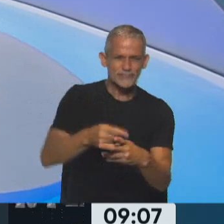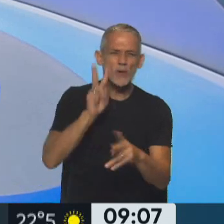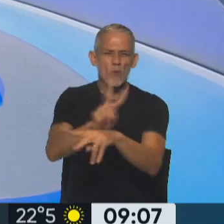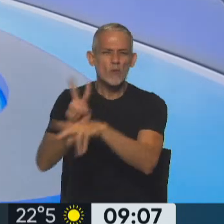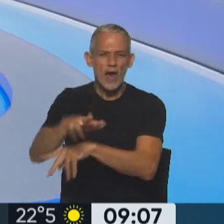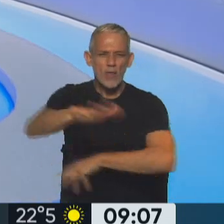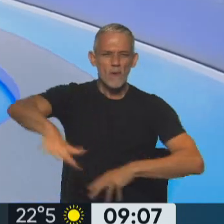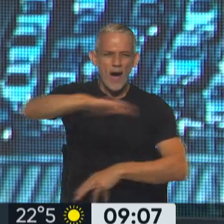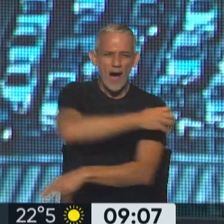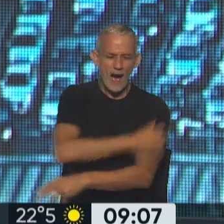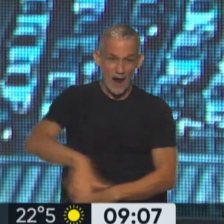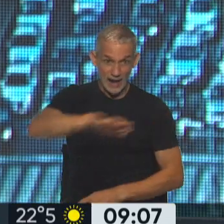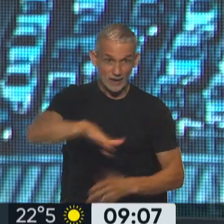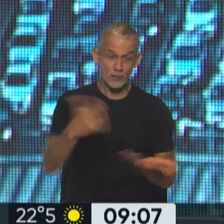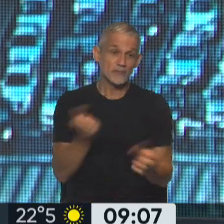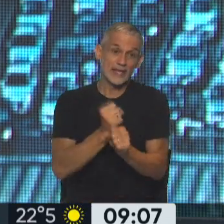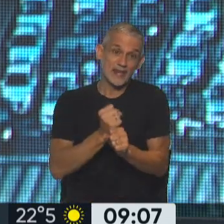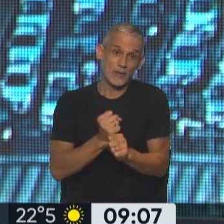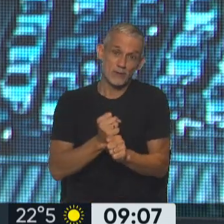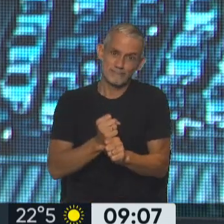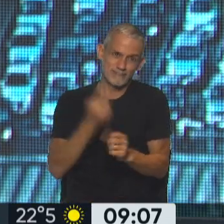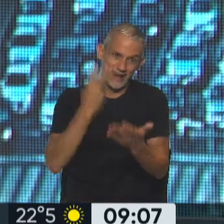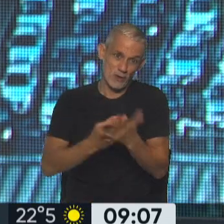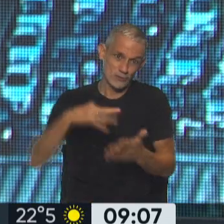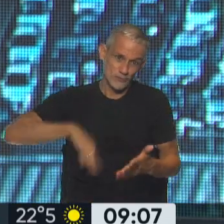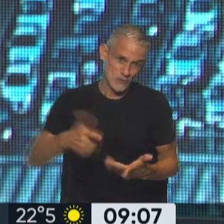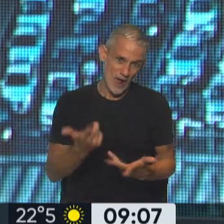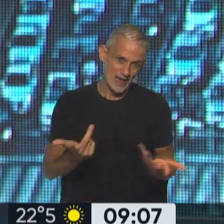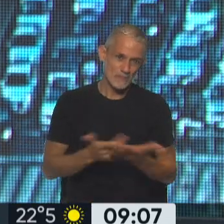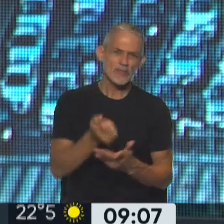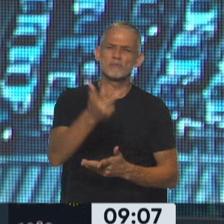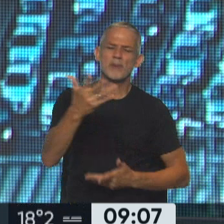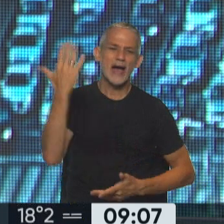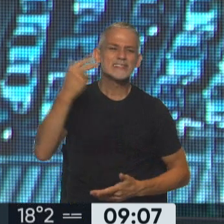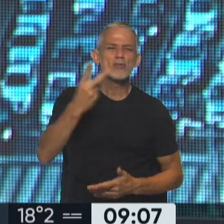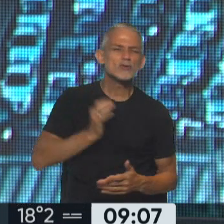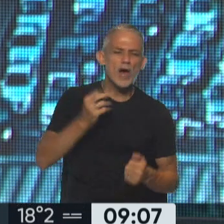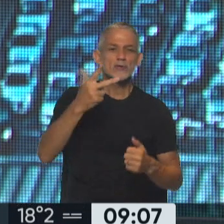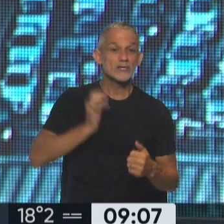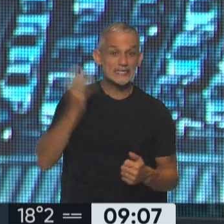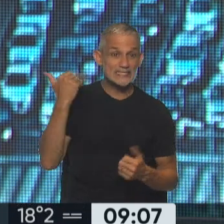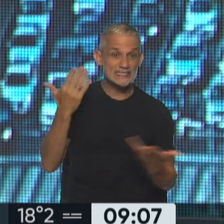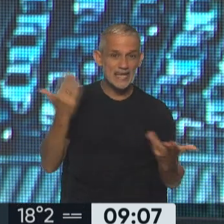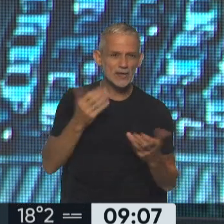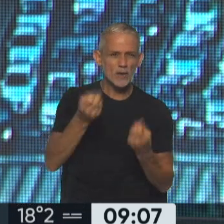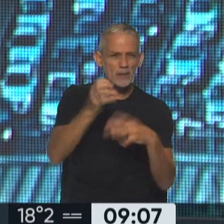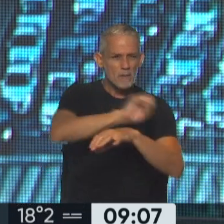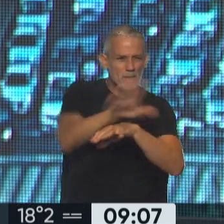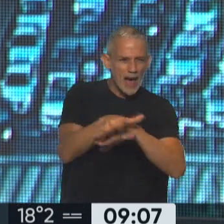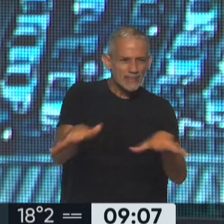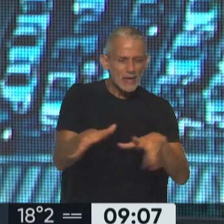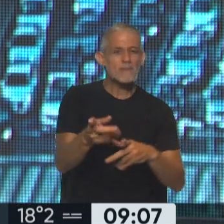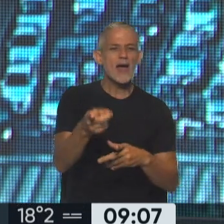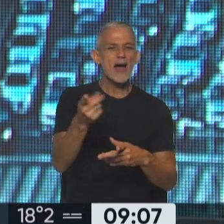barrio, ese trabajo que todavía no es reconocido. Bueno, números hace 2 años, 3 años, al principio de la pandemia, se hablaba de